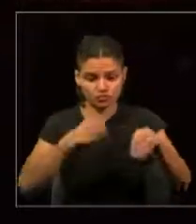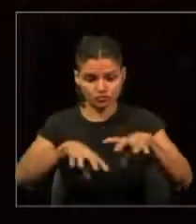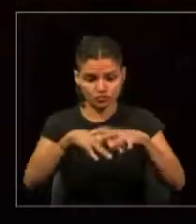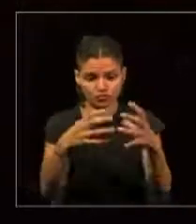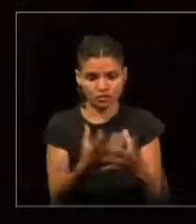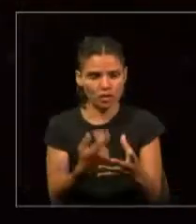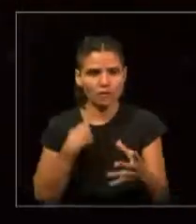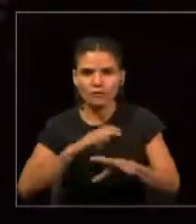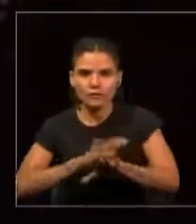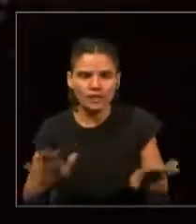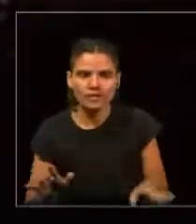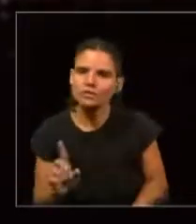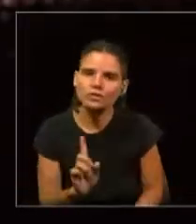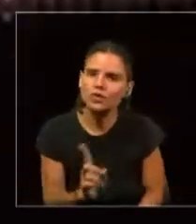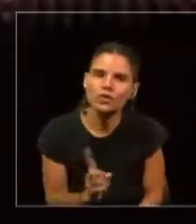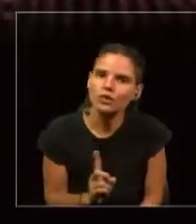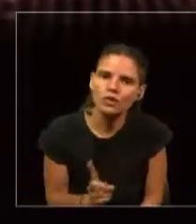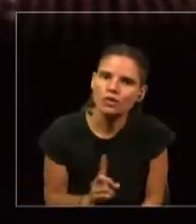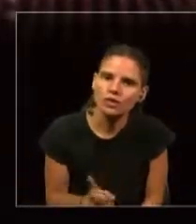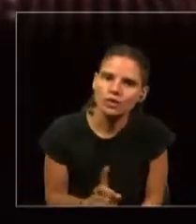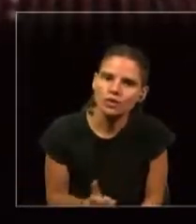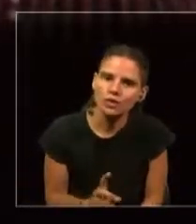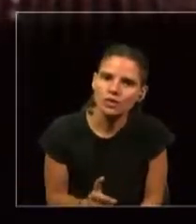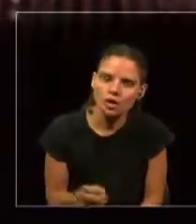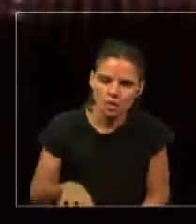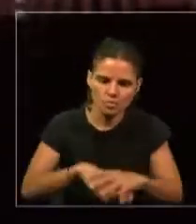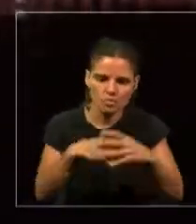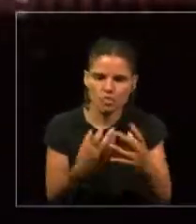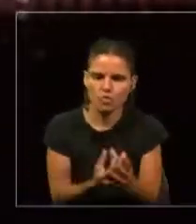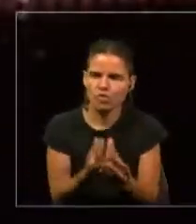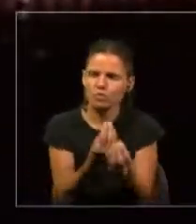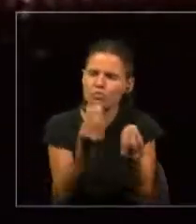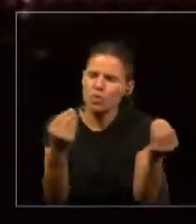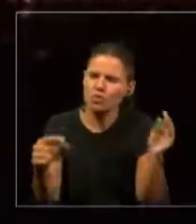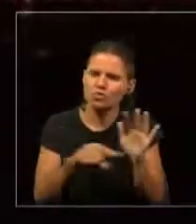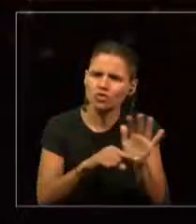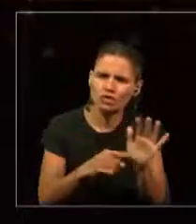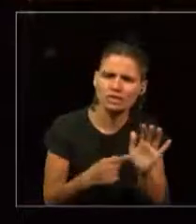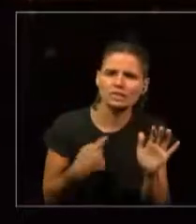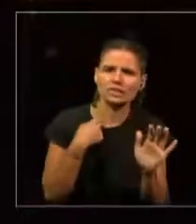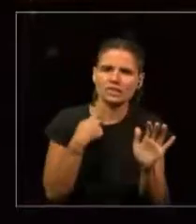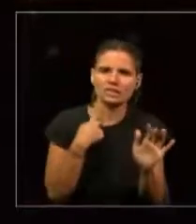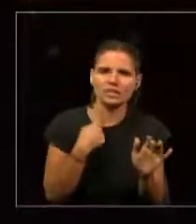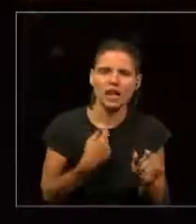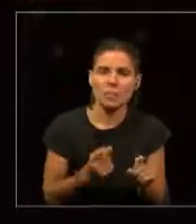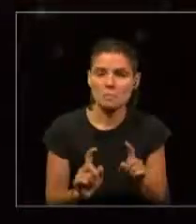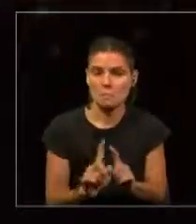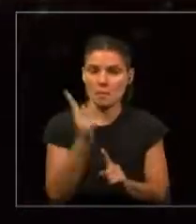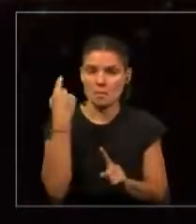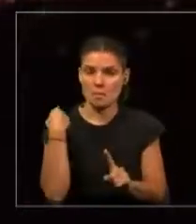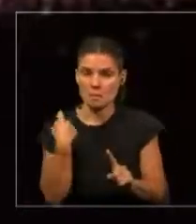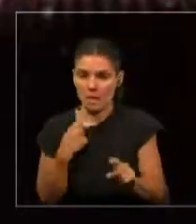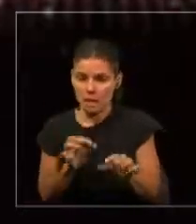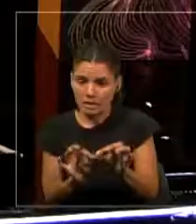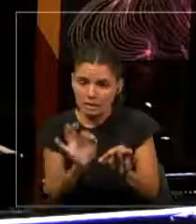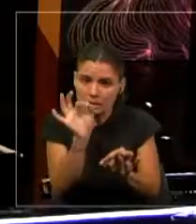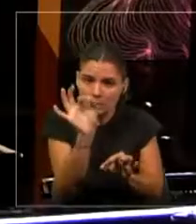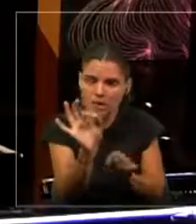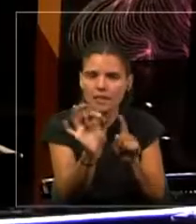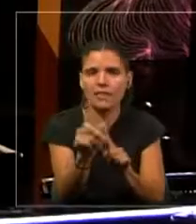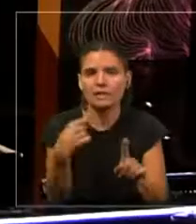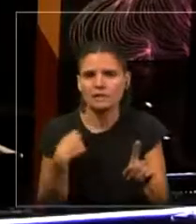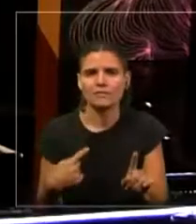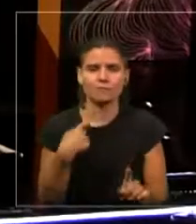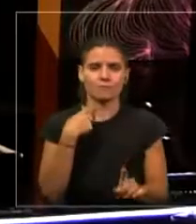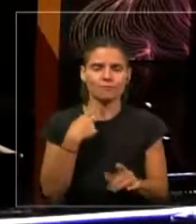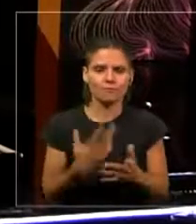el mundo está pleno de defectos y que el primer vector de estos defectos,